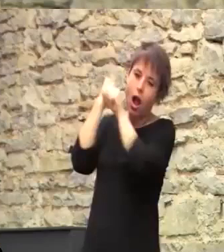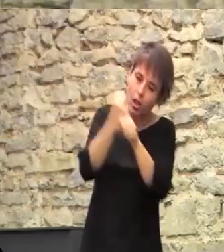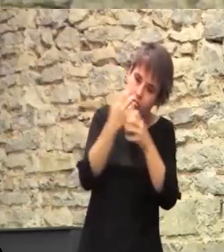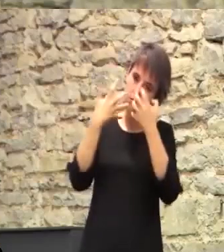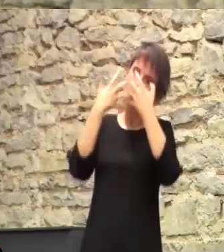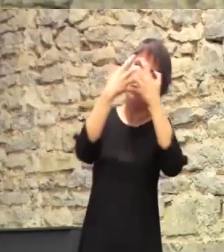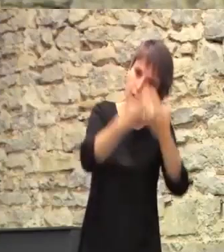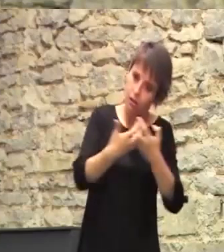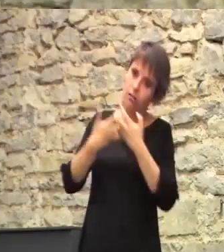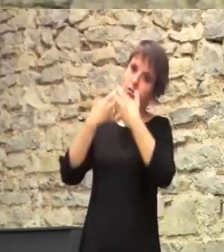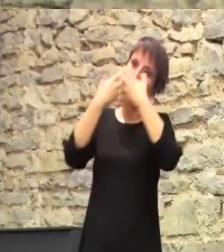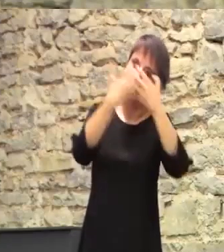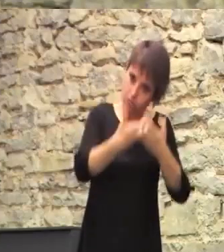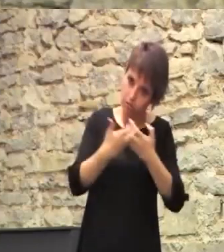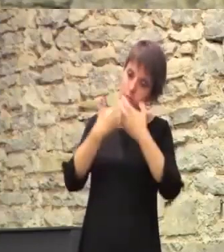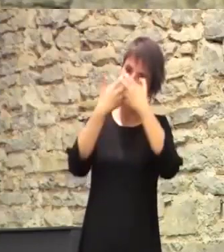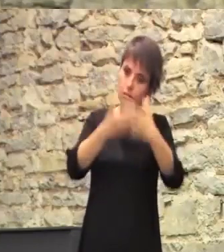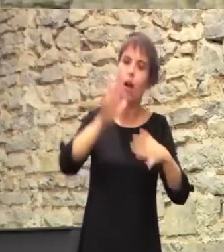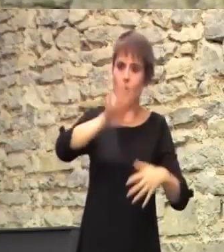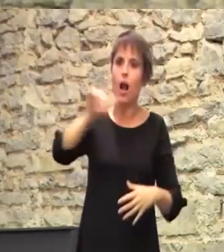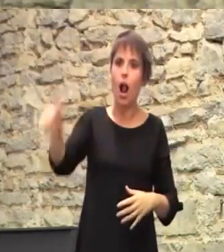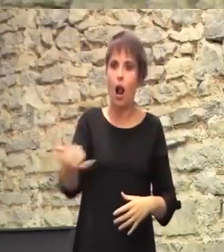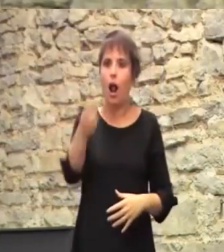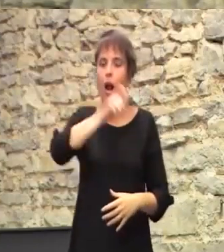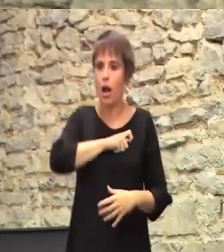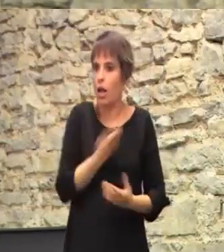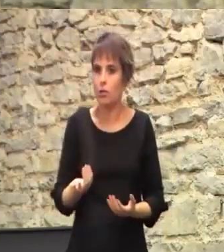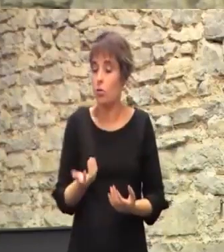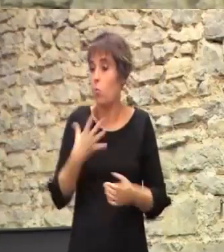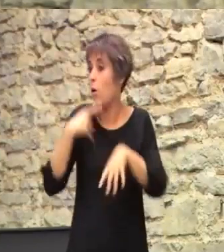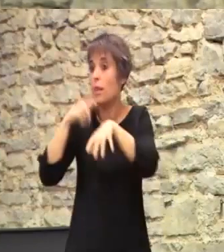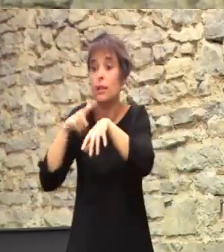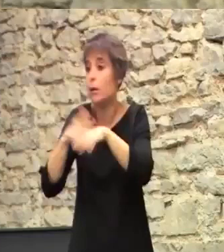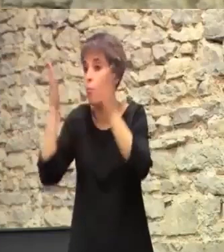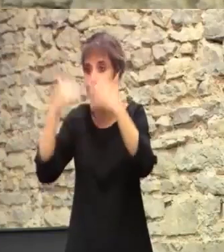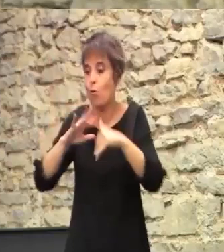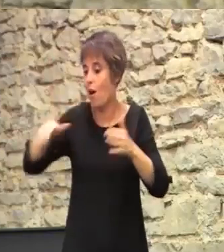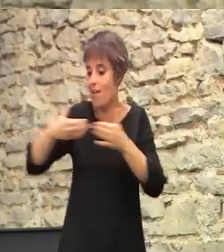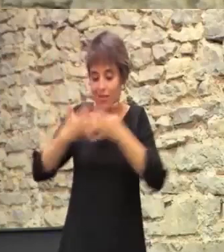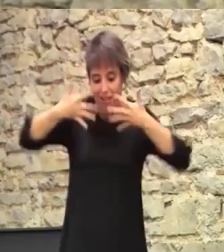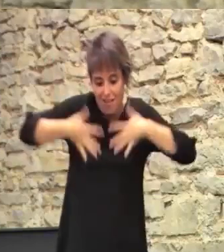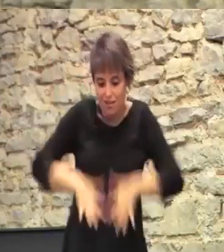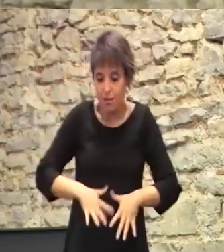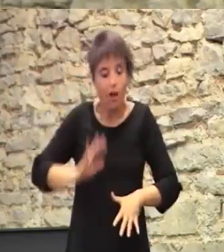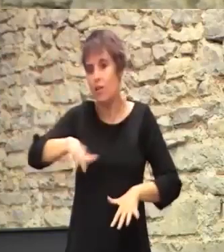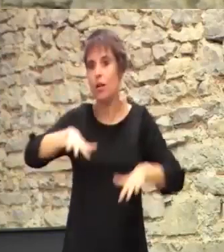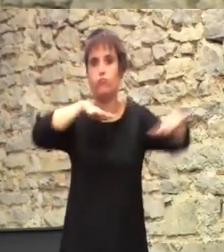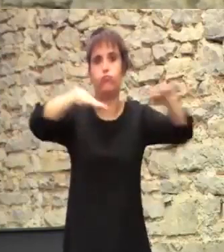continuamente y desgasta y a veces no nos da tanto tiempo a legitimar actuamos